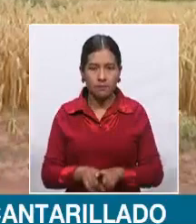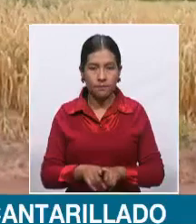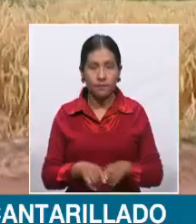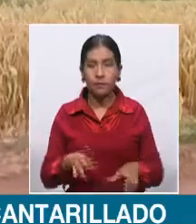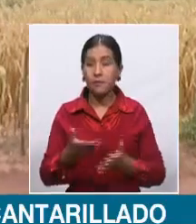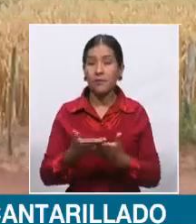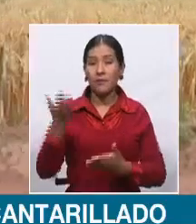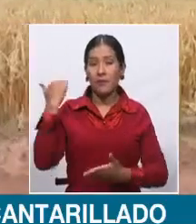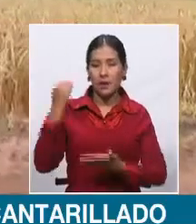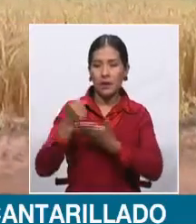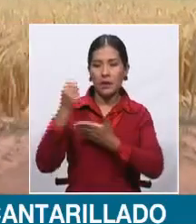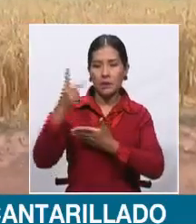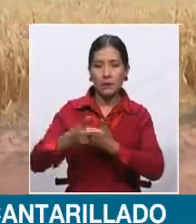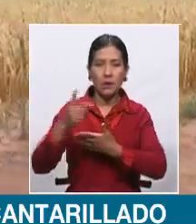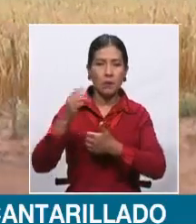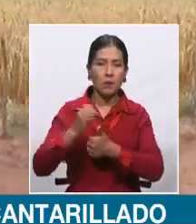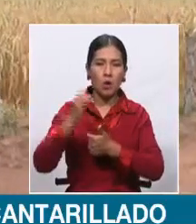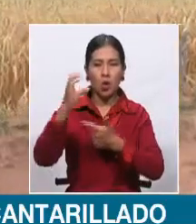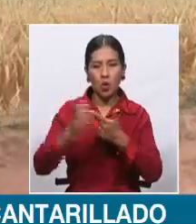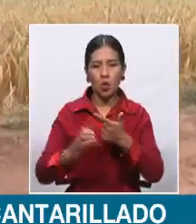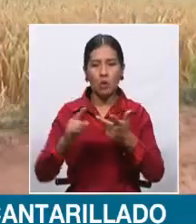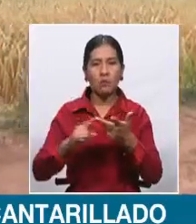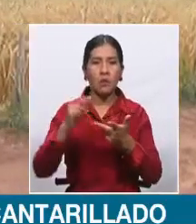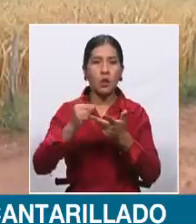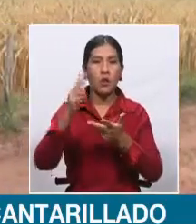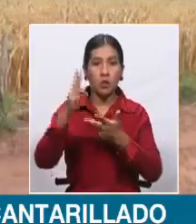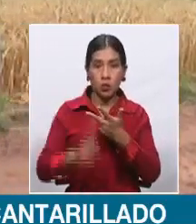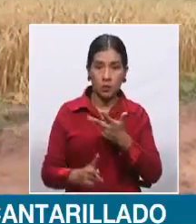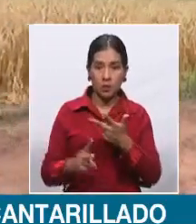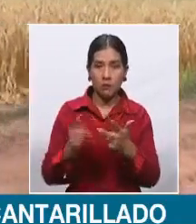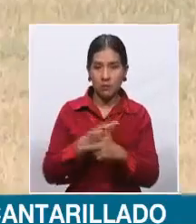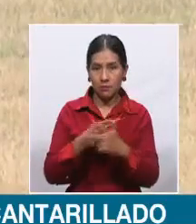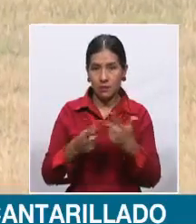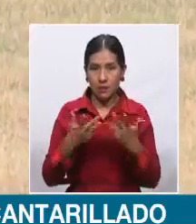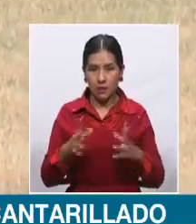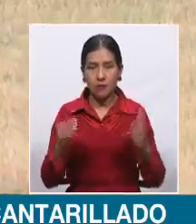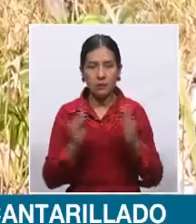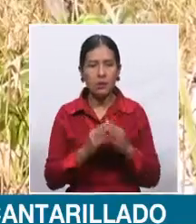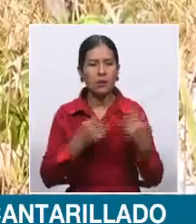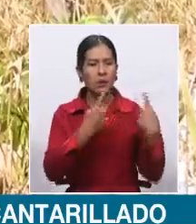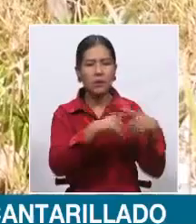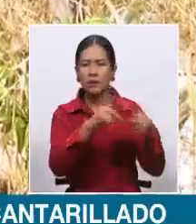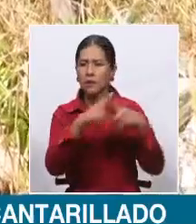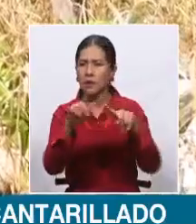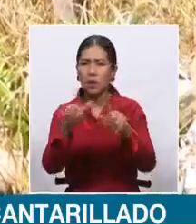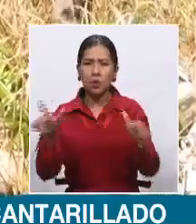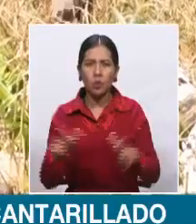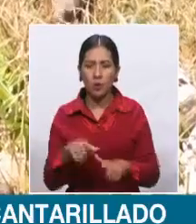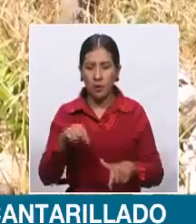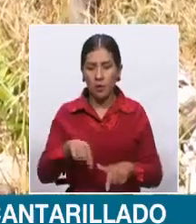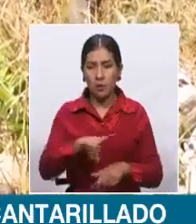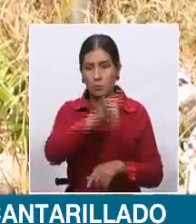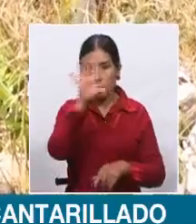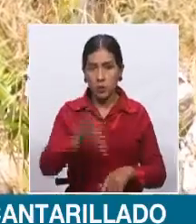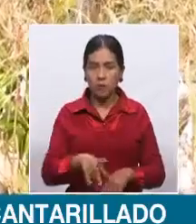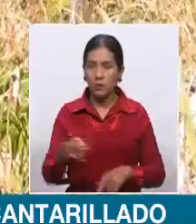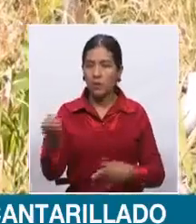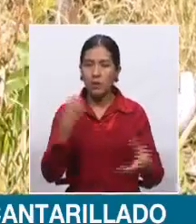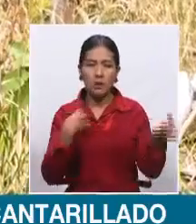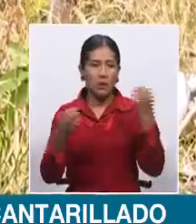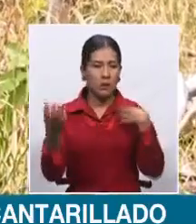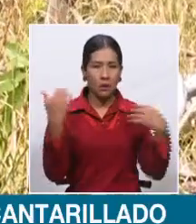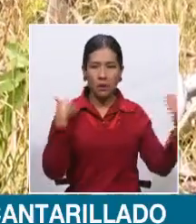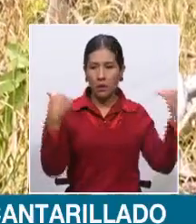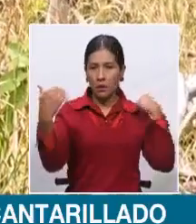mes de septiembre, octubre, noviembre, varios municipios de nuestro estado nos hicieron llegar al Ministerio de